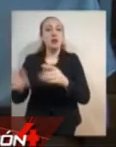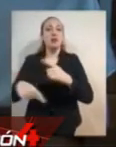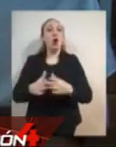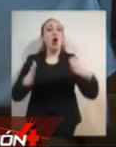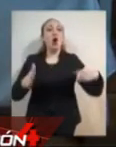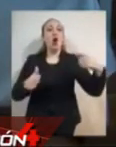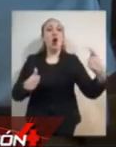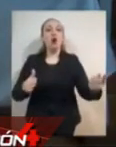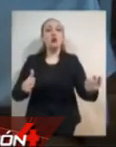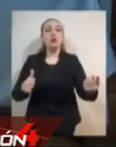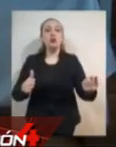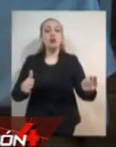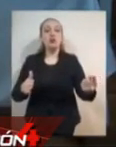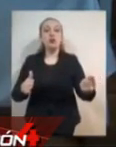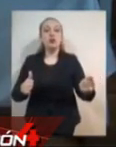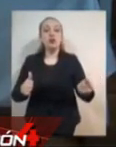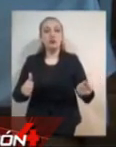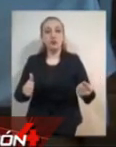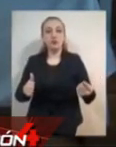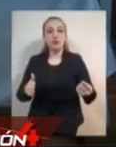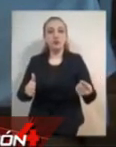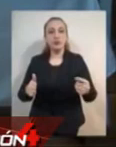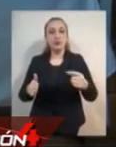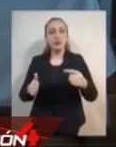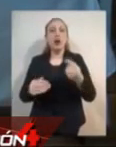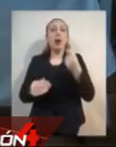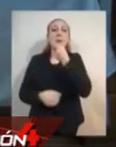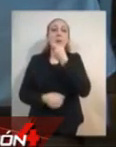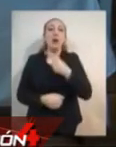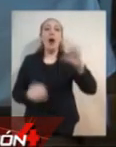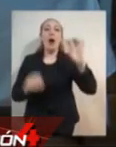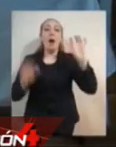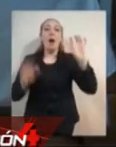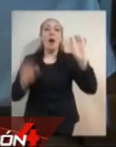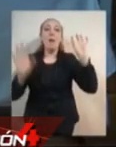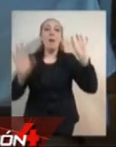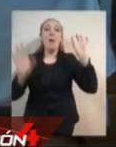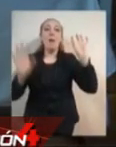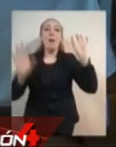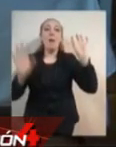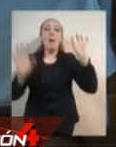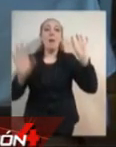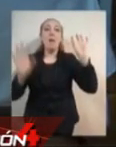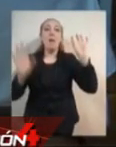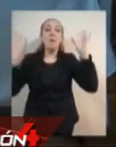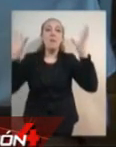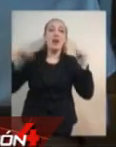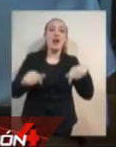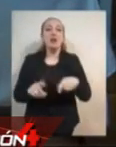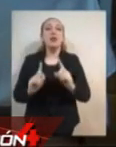parte, ya ingresando en la emergencia de la región sur, les cuento